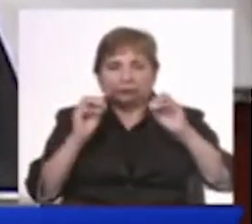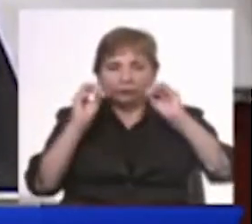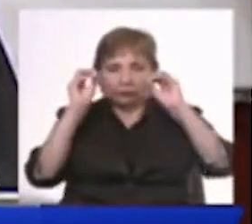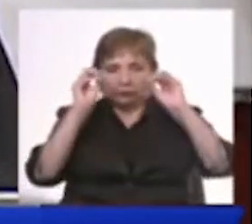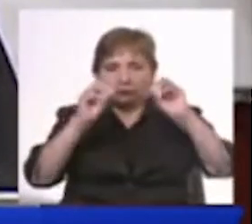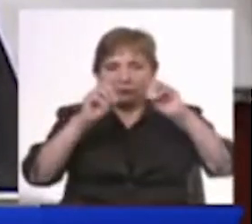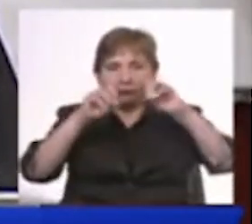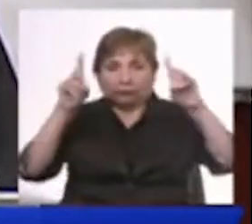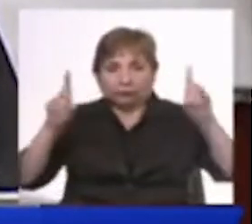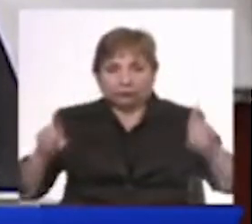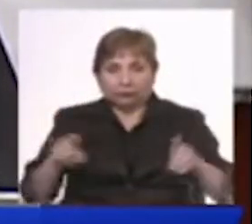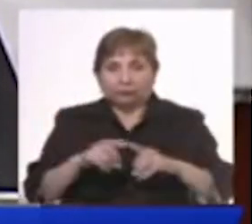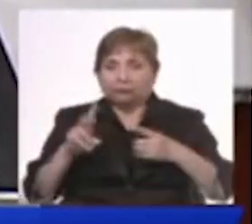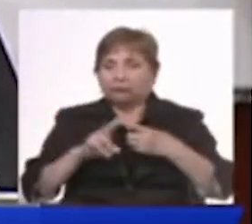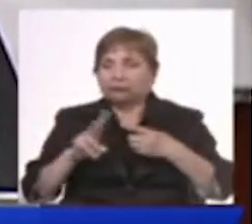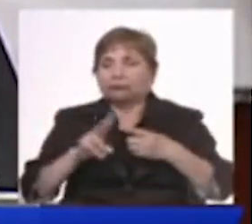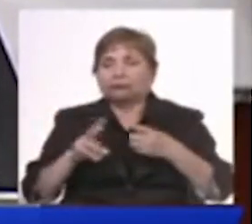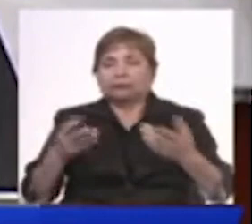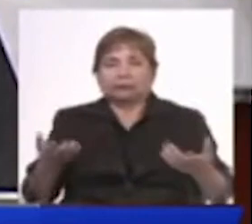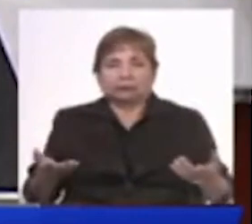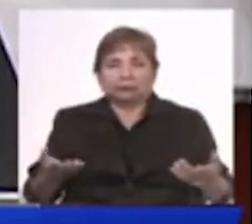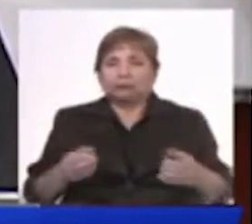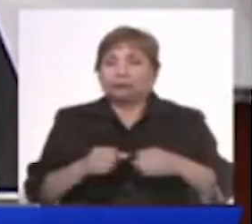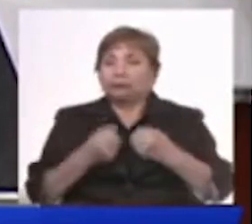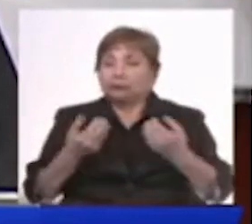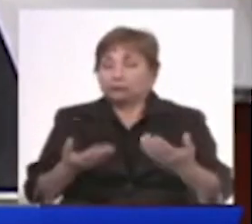con esta pantalla.